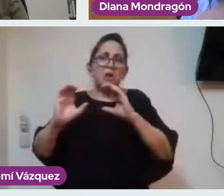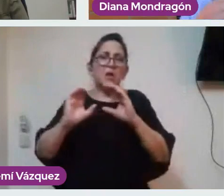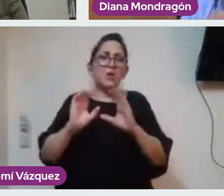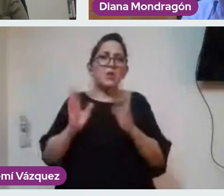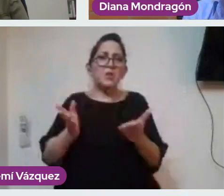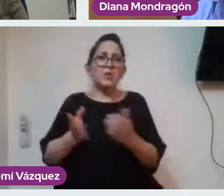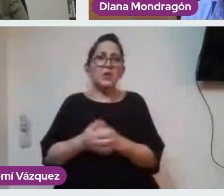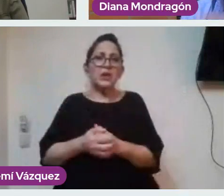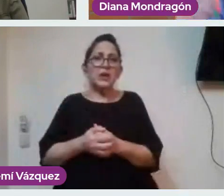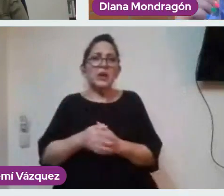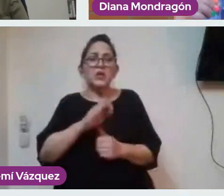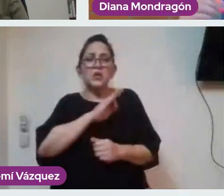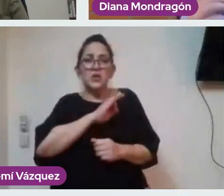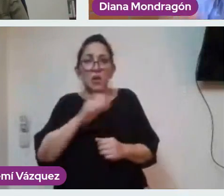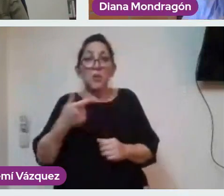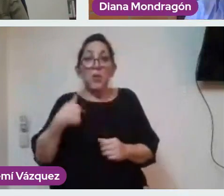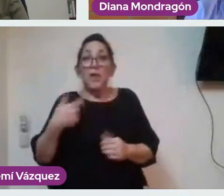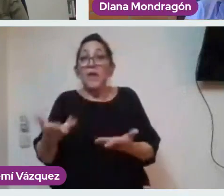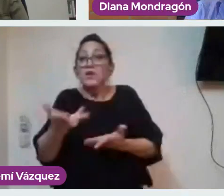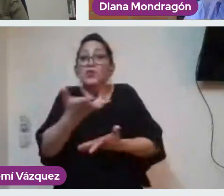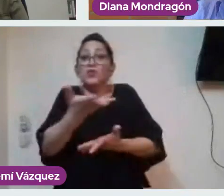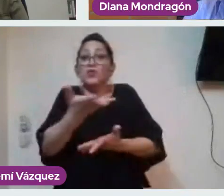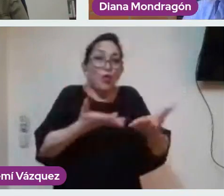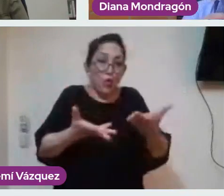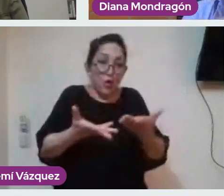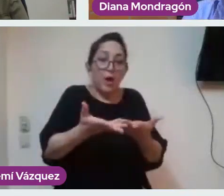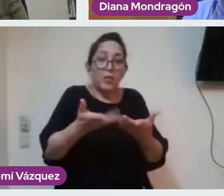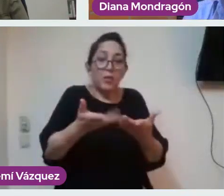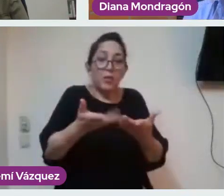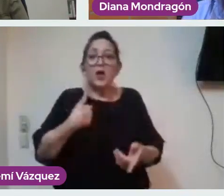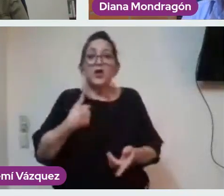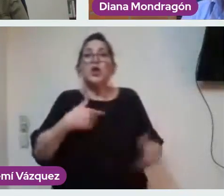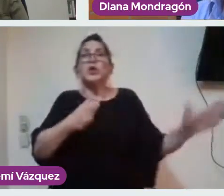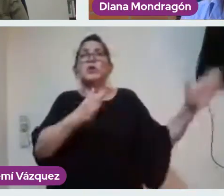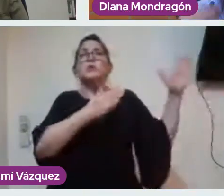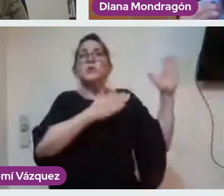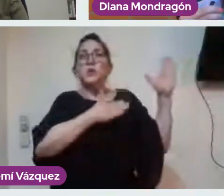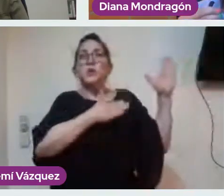haya esta colaboración y este compromiso mutuo de